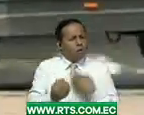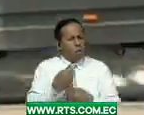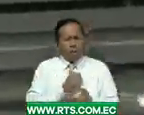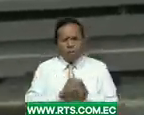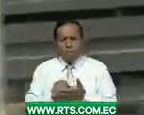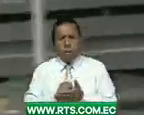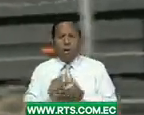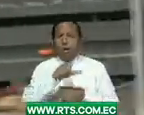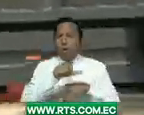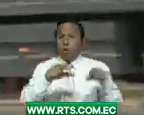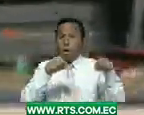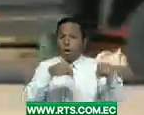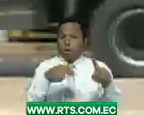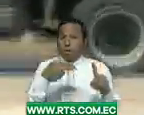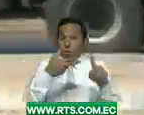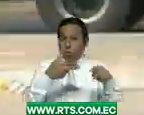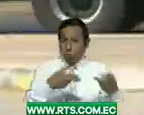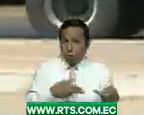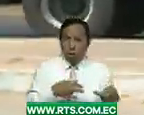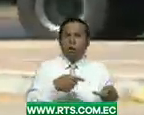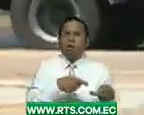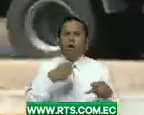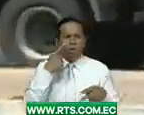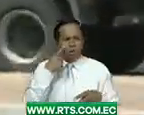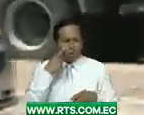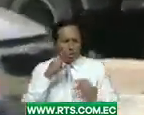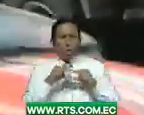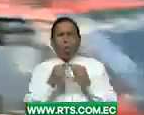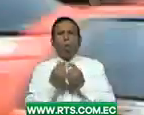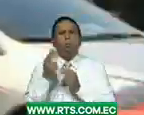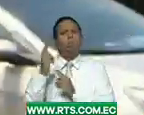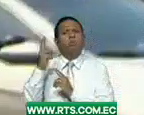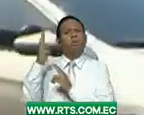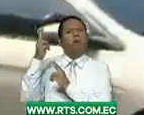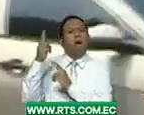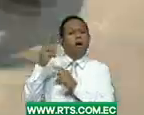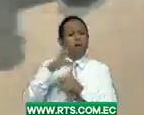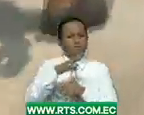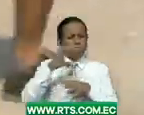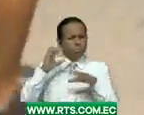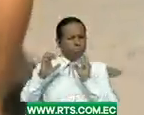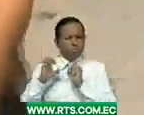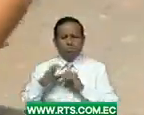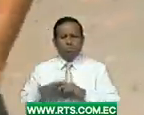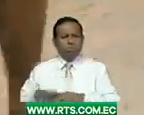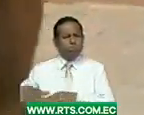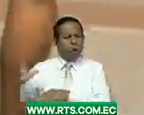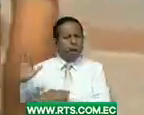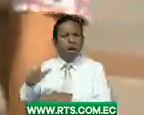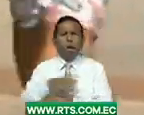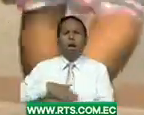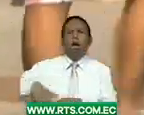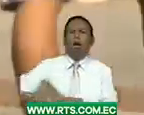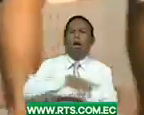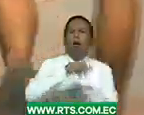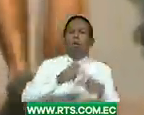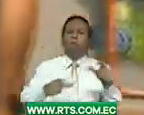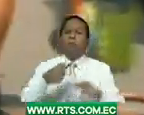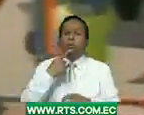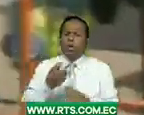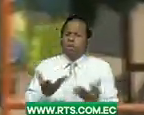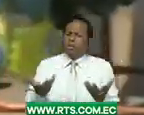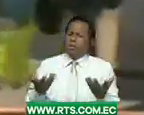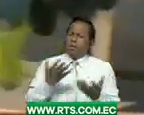sitio donde ocurrió el hecho, vimos cómo un grupo de militares se retiraba. Los que habitan en ese sector piden cambios en